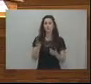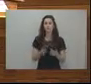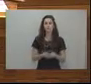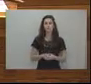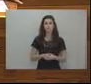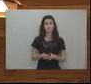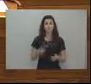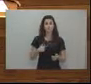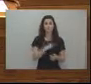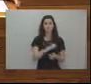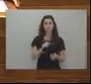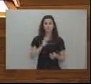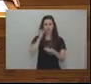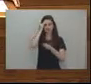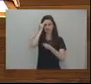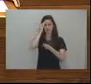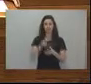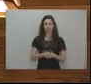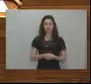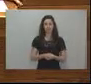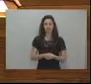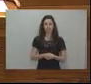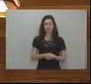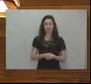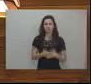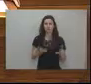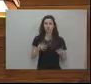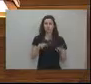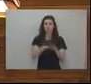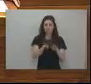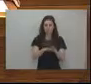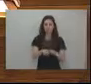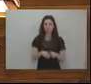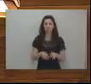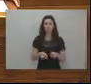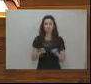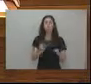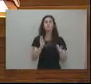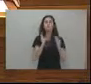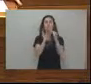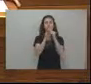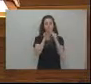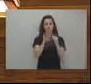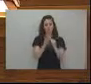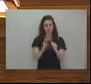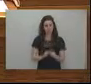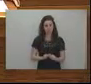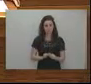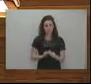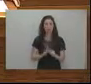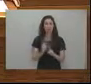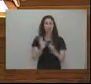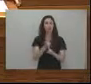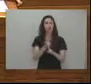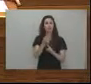yo creo que muchas de las críticas compartimos en el diagnóstico. Lo que